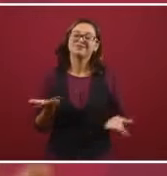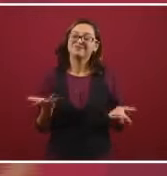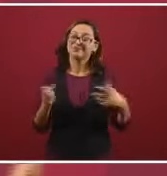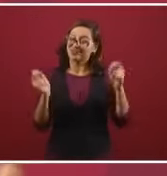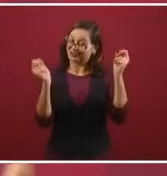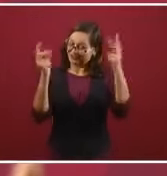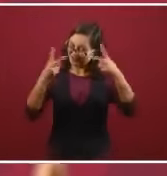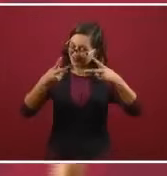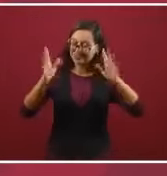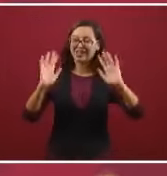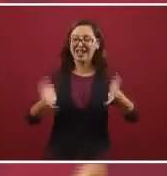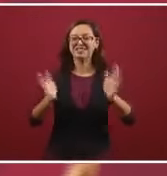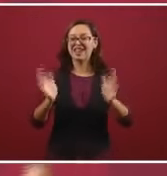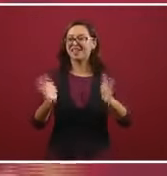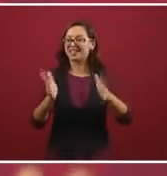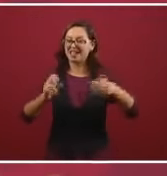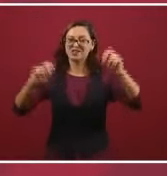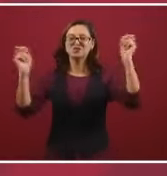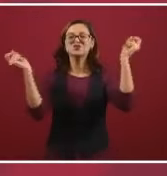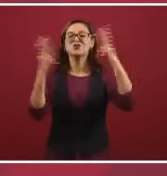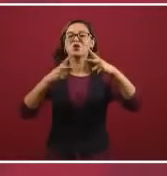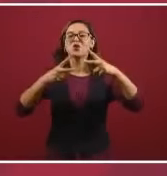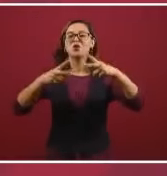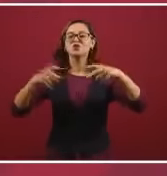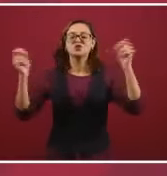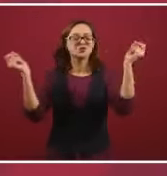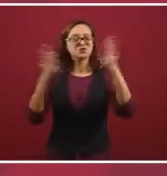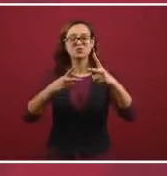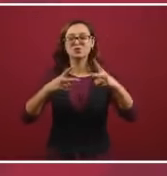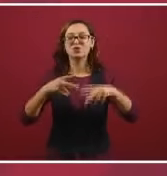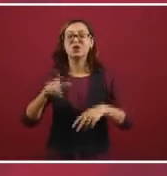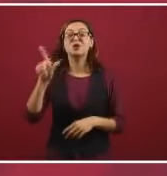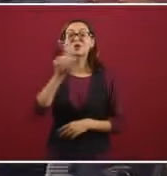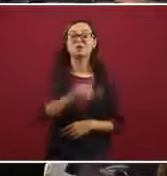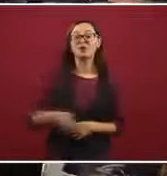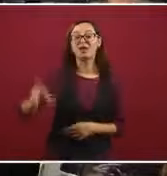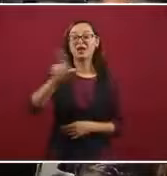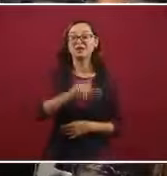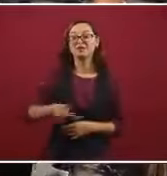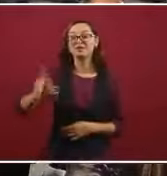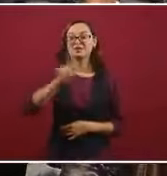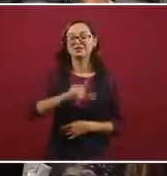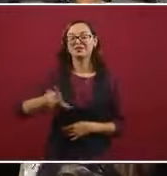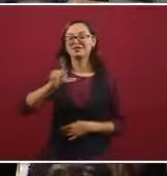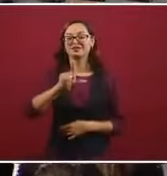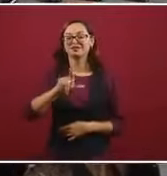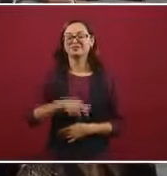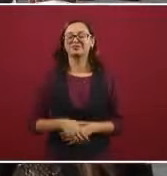ya quedamos, nos vemos el lunes.